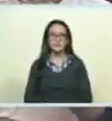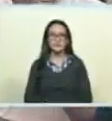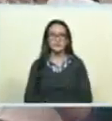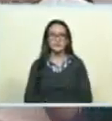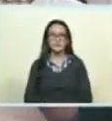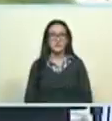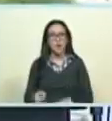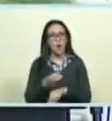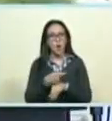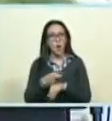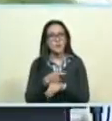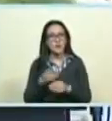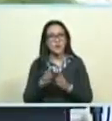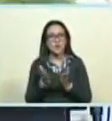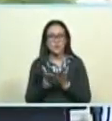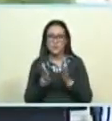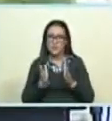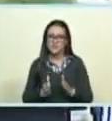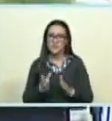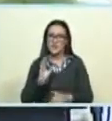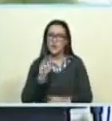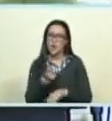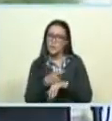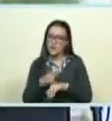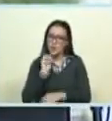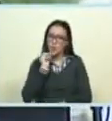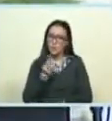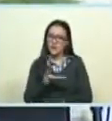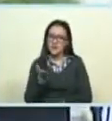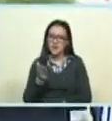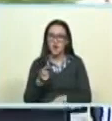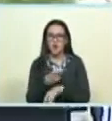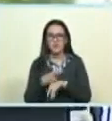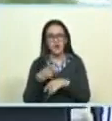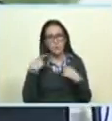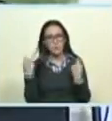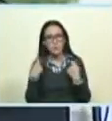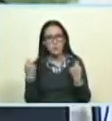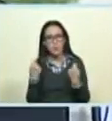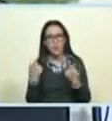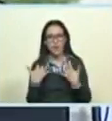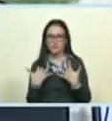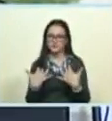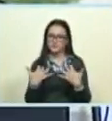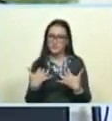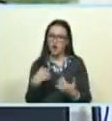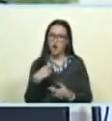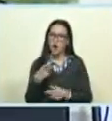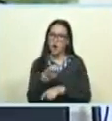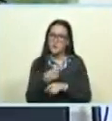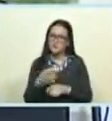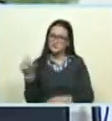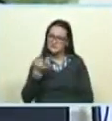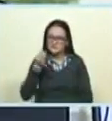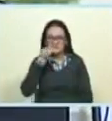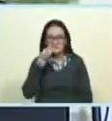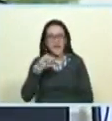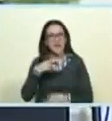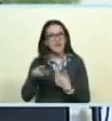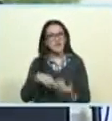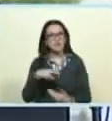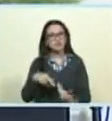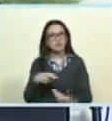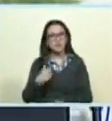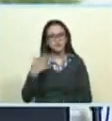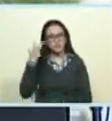Un gobierno estudiantil, un gobierno juvenil, un gobierno popular, un gobierno verdaderamente revolucionario. Ese es